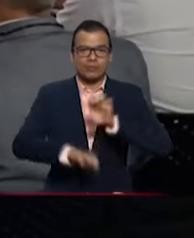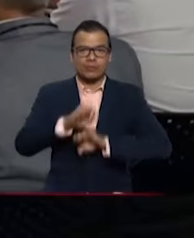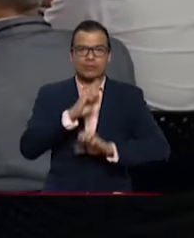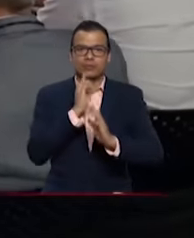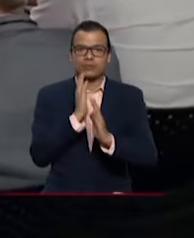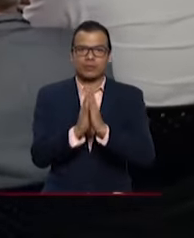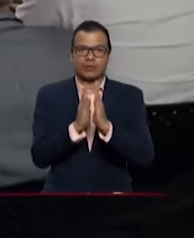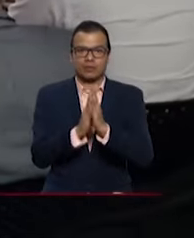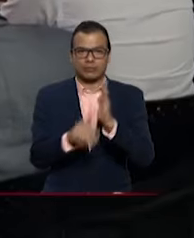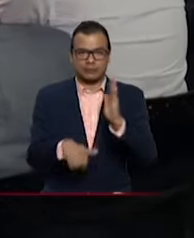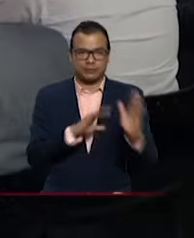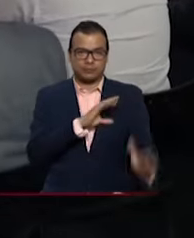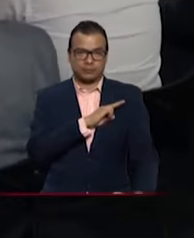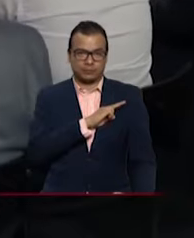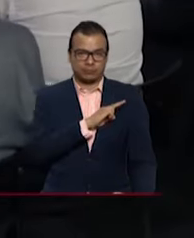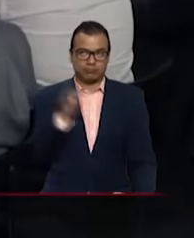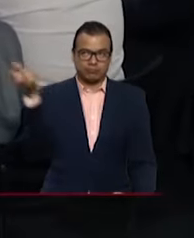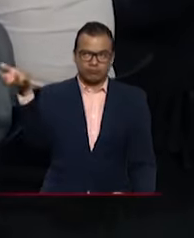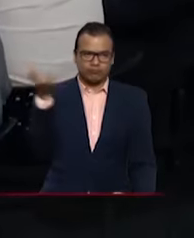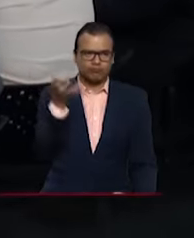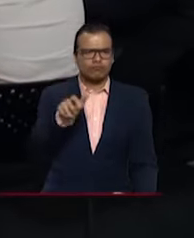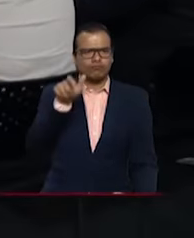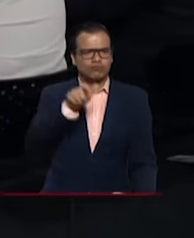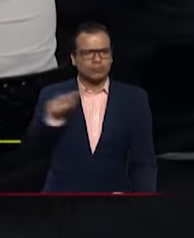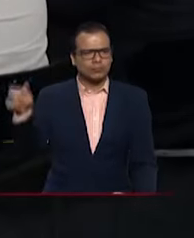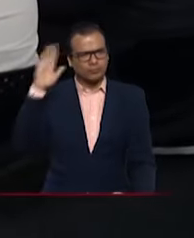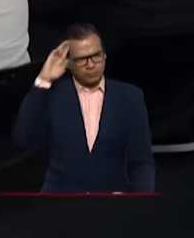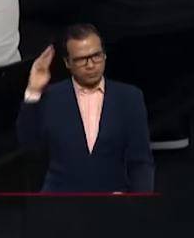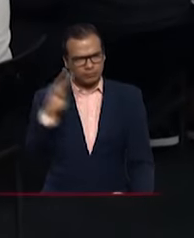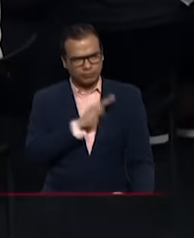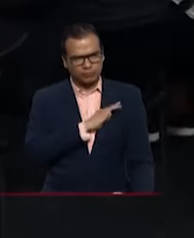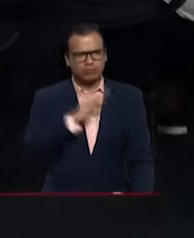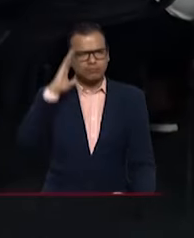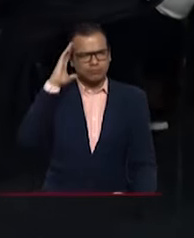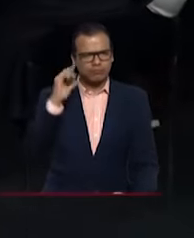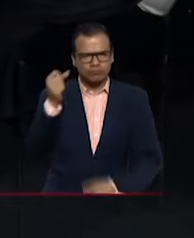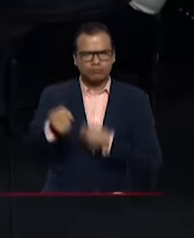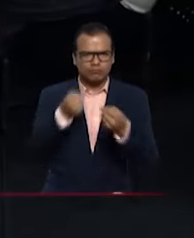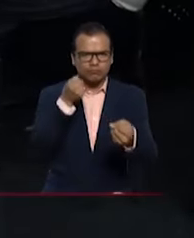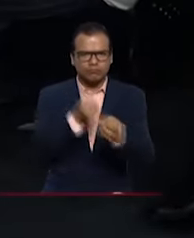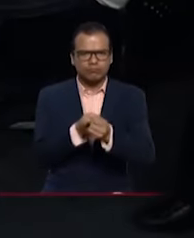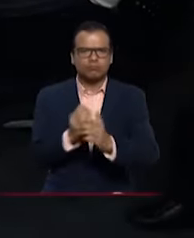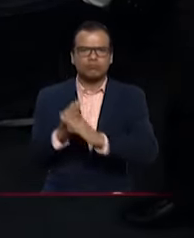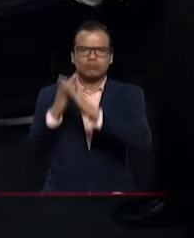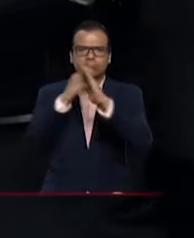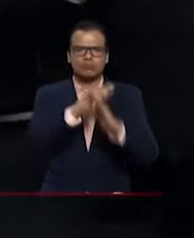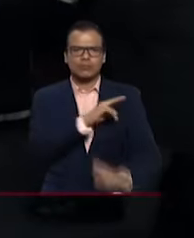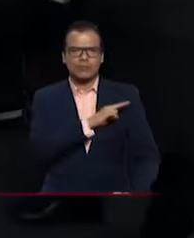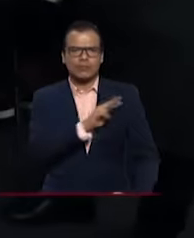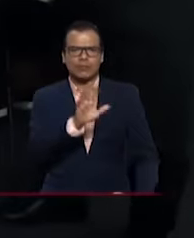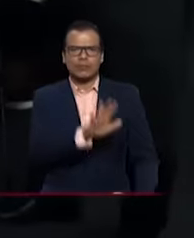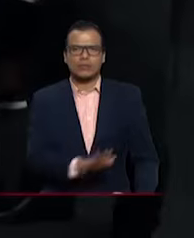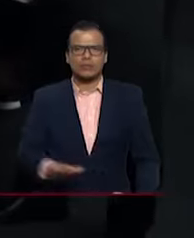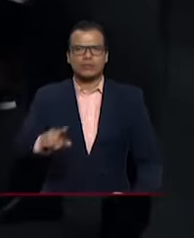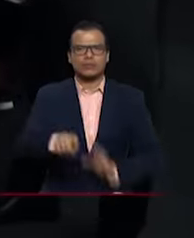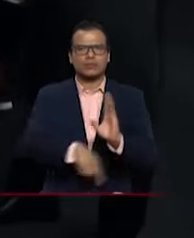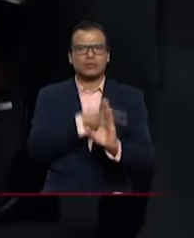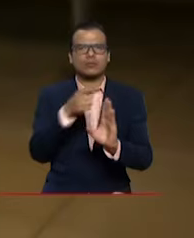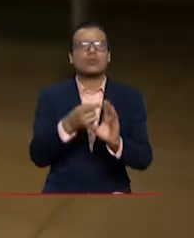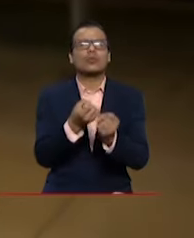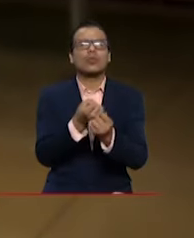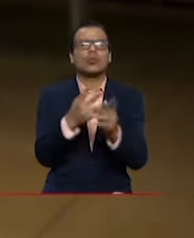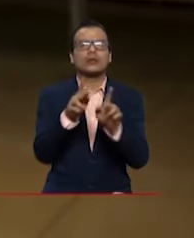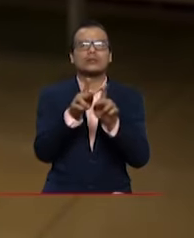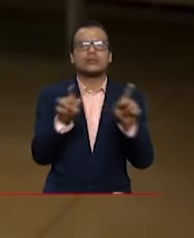llegarán más de 11.000 miembros de la Fuerza Pública para reforzar la seguridad durante la COP16 y que además de la llamada zona azul, verde y